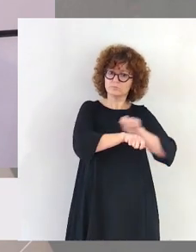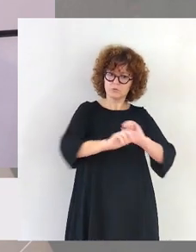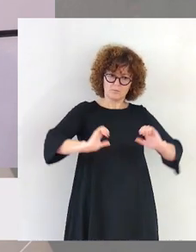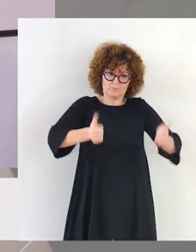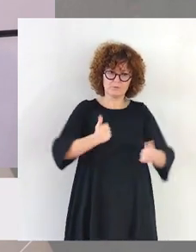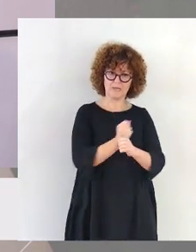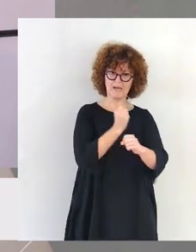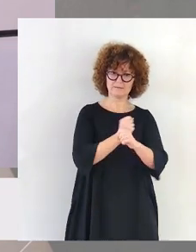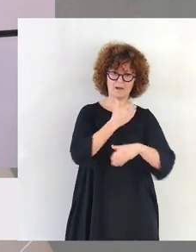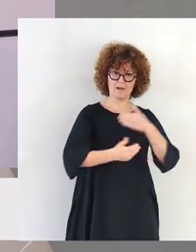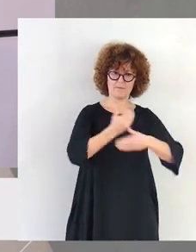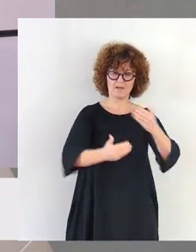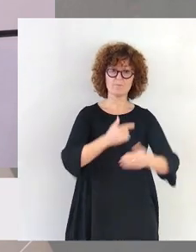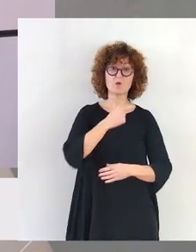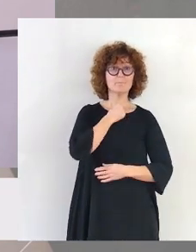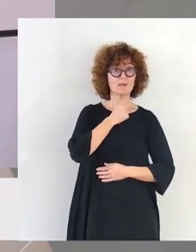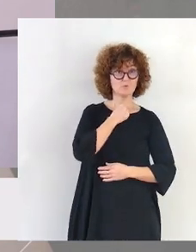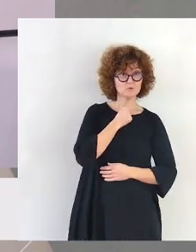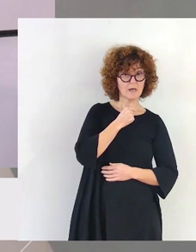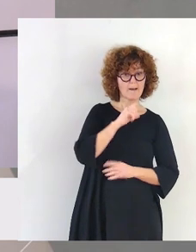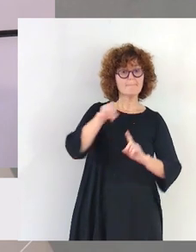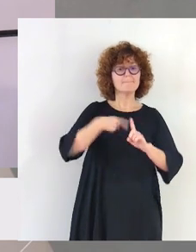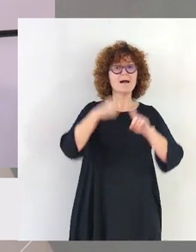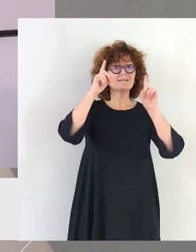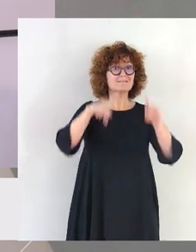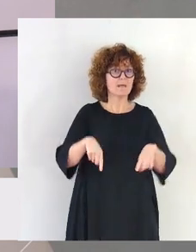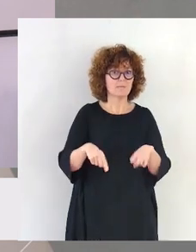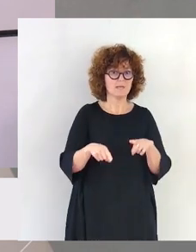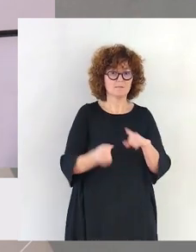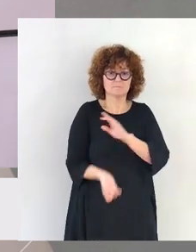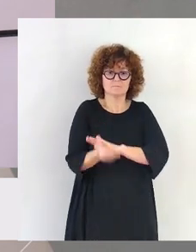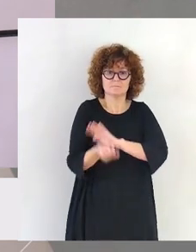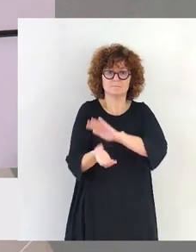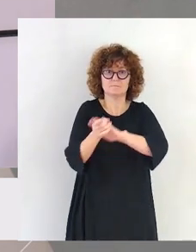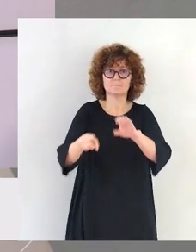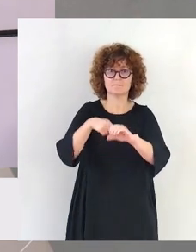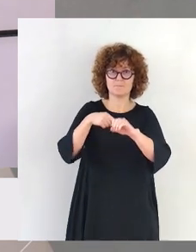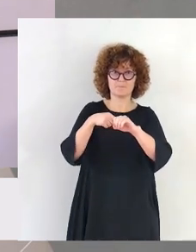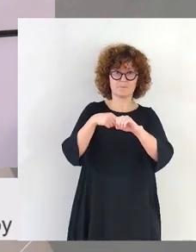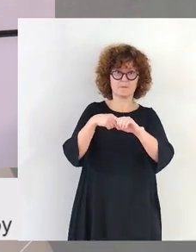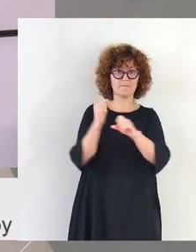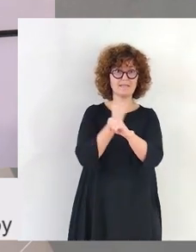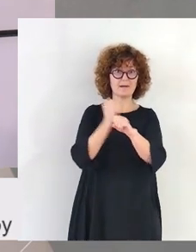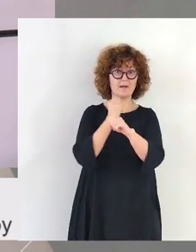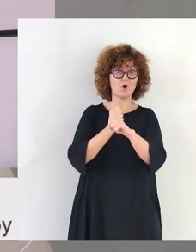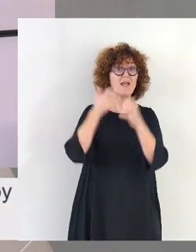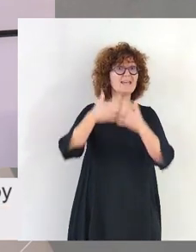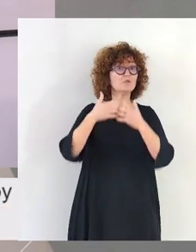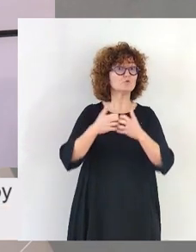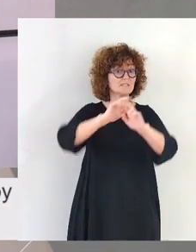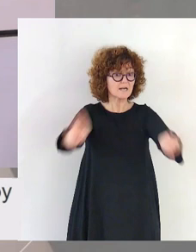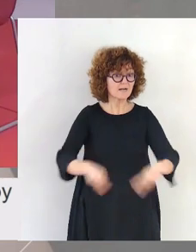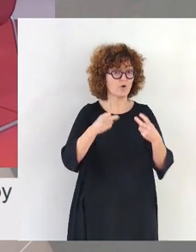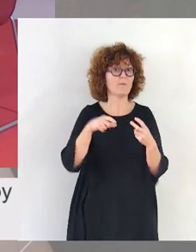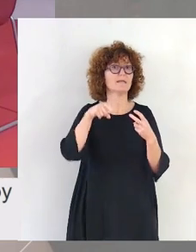me guste que también sino porque vengo creando centenares de miles de puestos de trabajo en las Industrias renovables y este es el futuro para mi